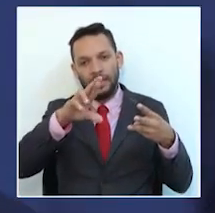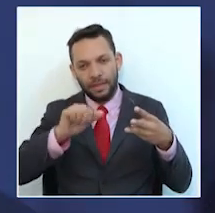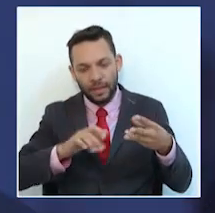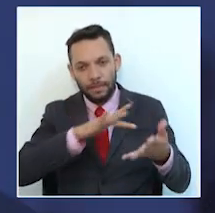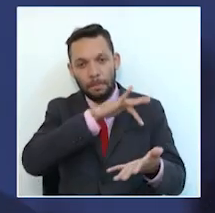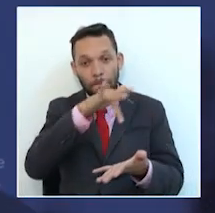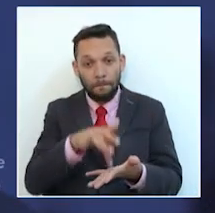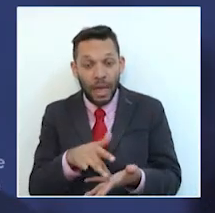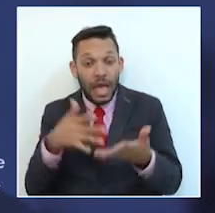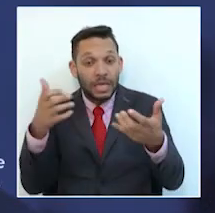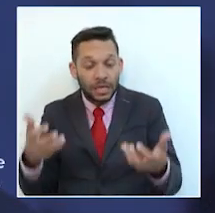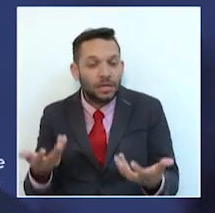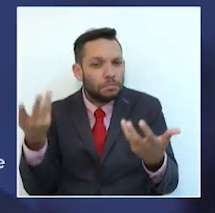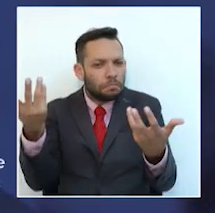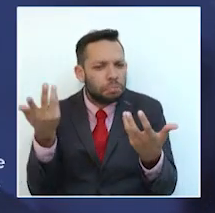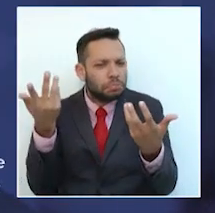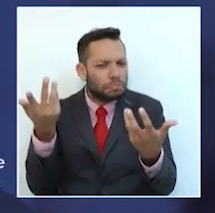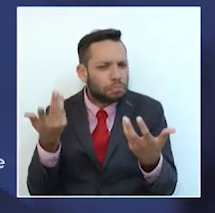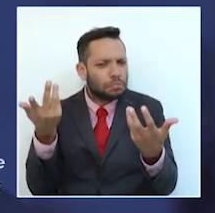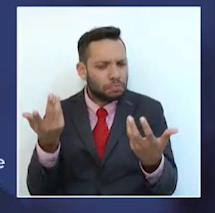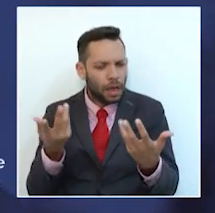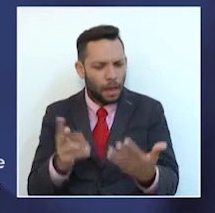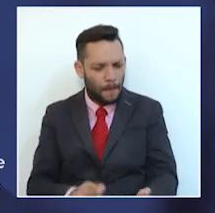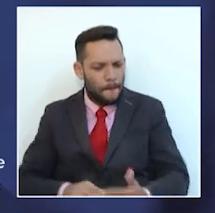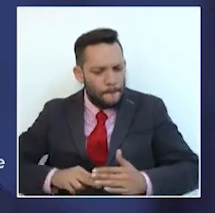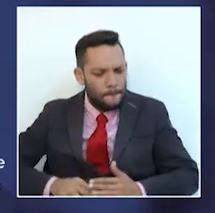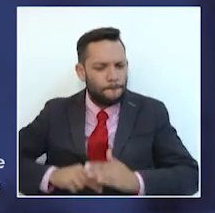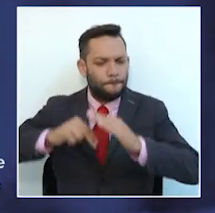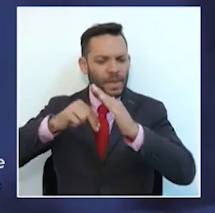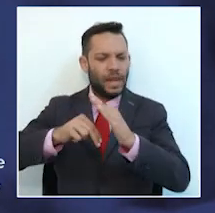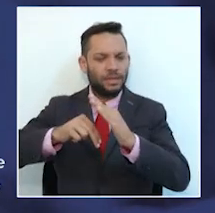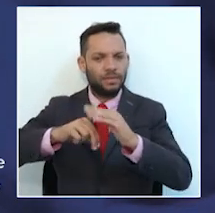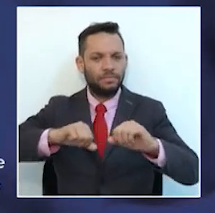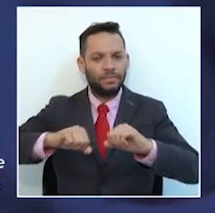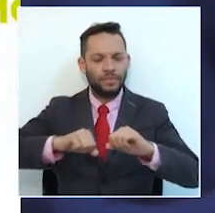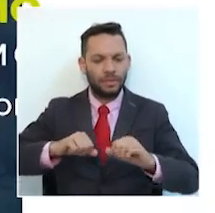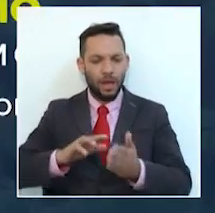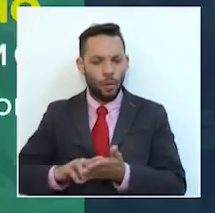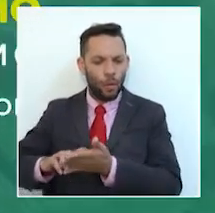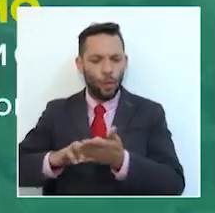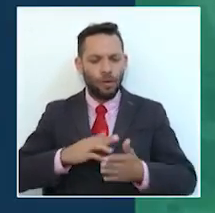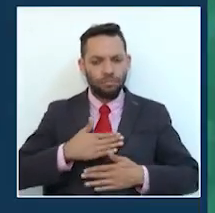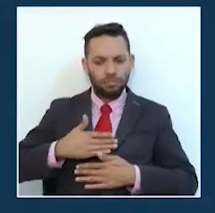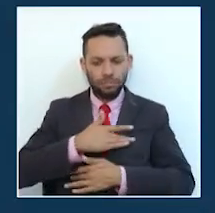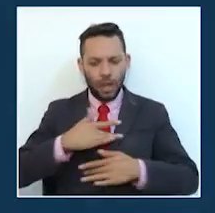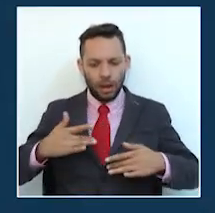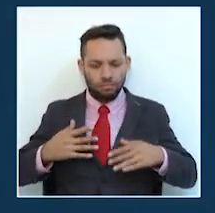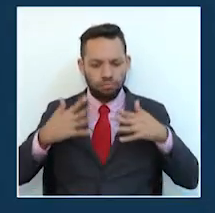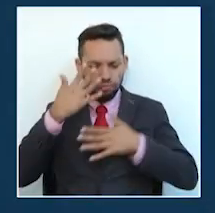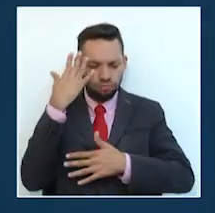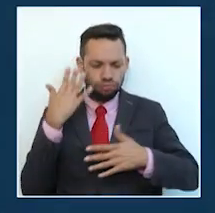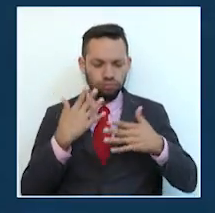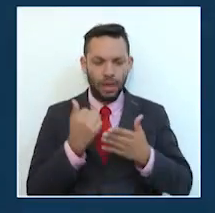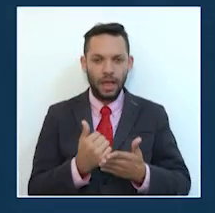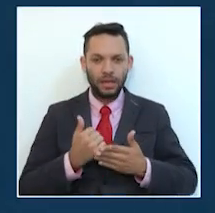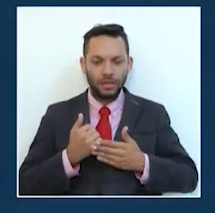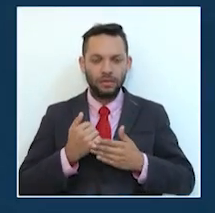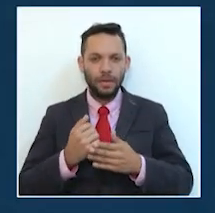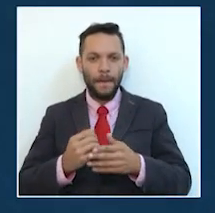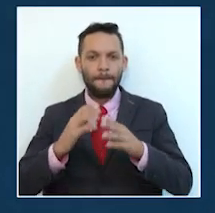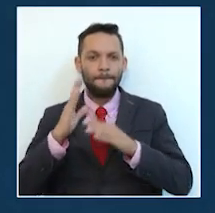quienes nos ilustrarán en temas de bienestar turismo y termalismo y spam realizaremos 8 foros temáticos